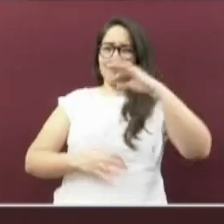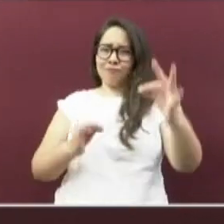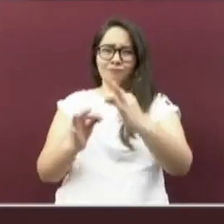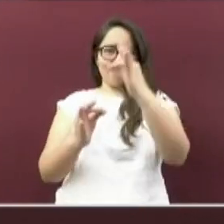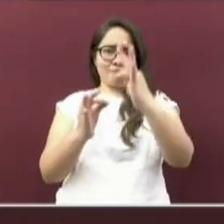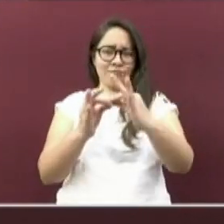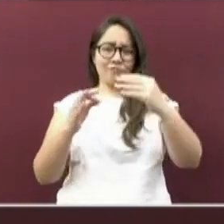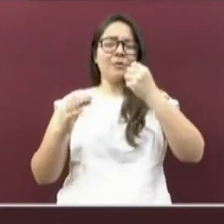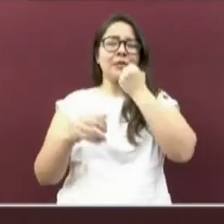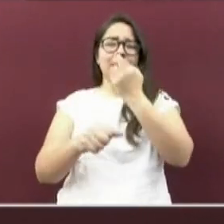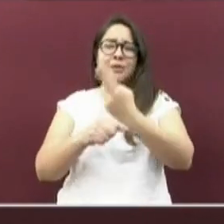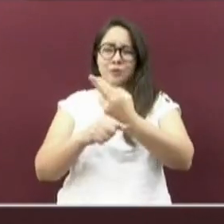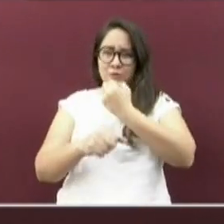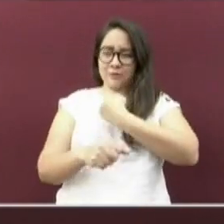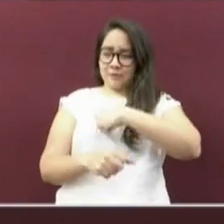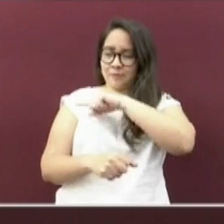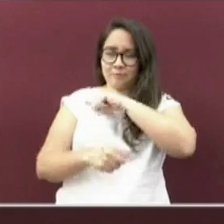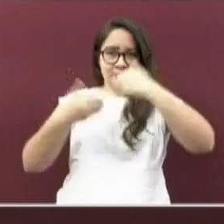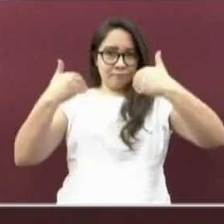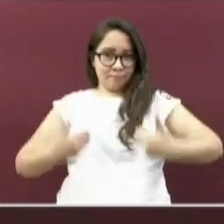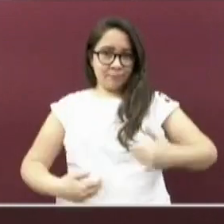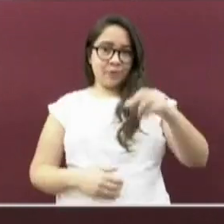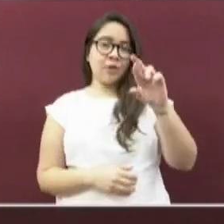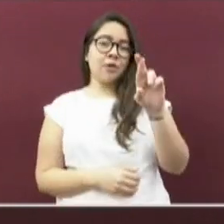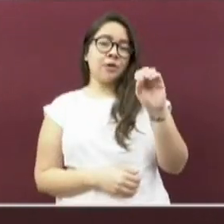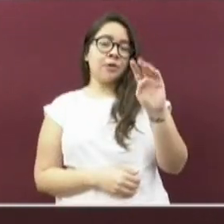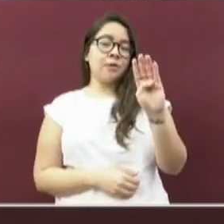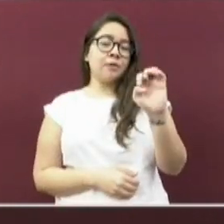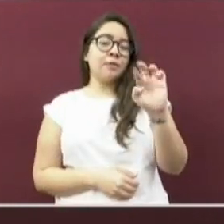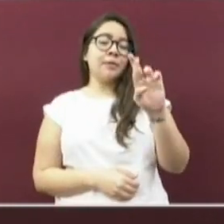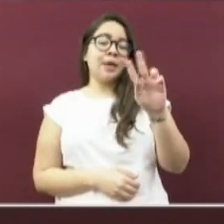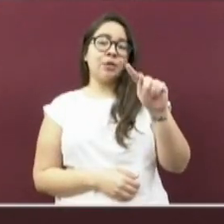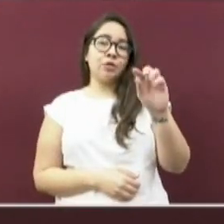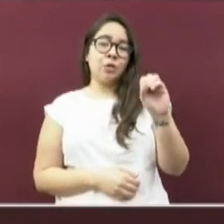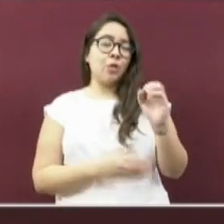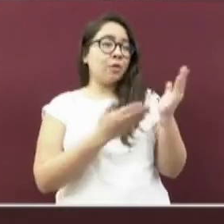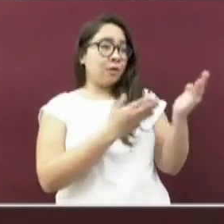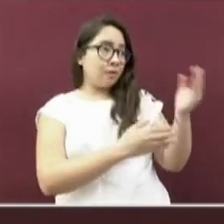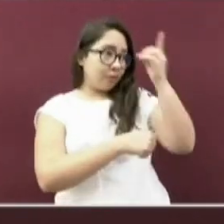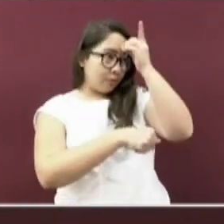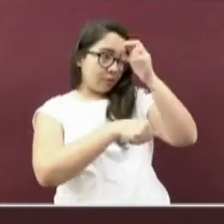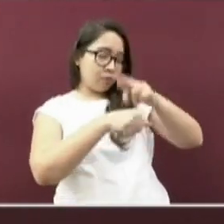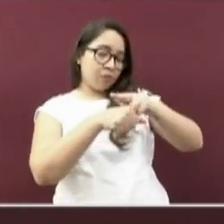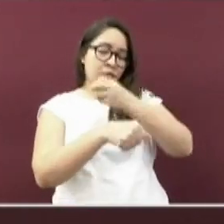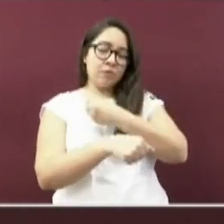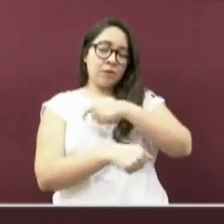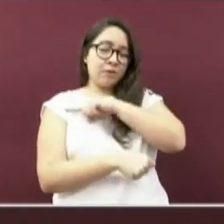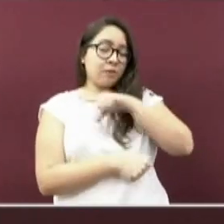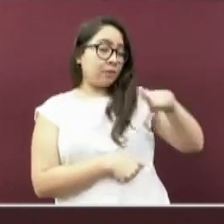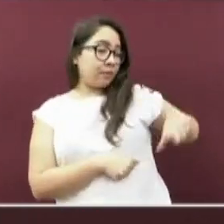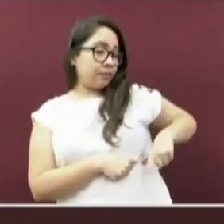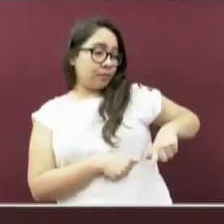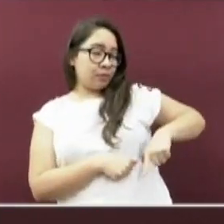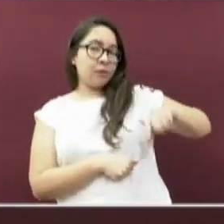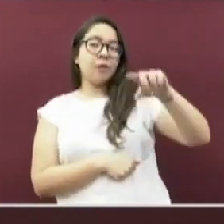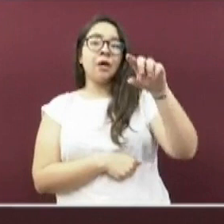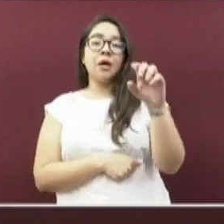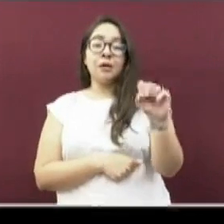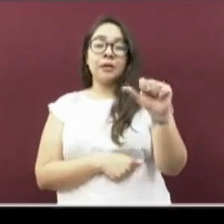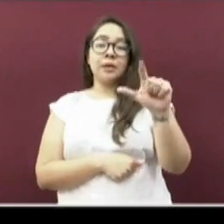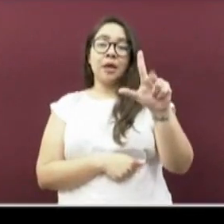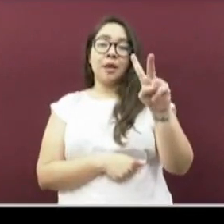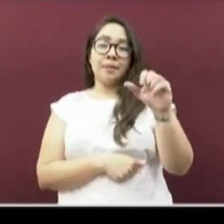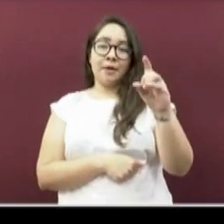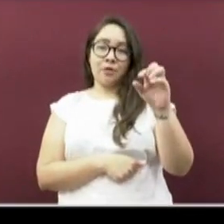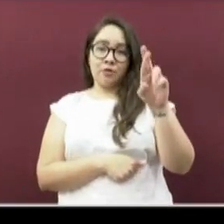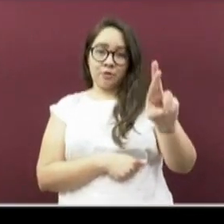de Salud, y el doctor Salvador Beristain Hernández, director de Salud Pública, para llevar a ustedes el informe